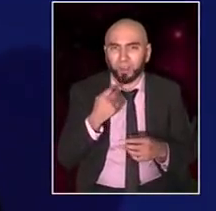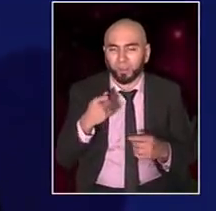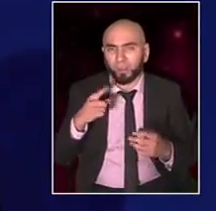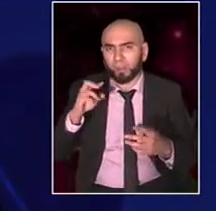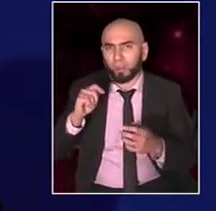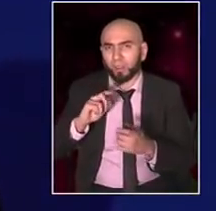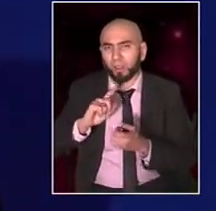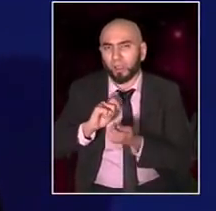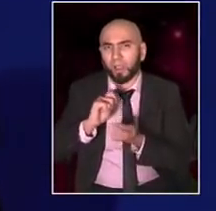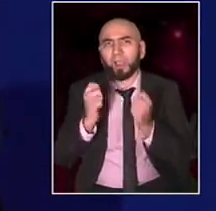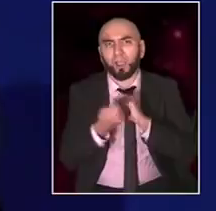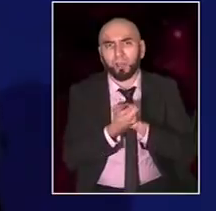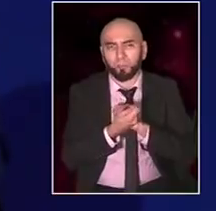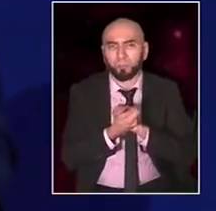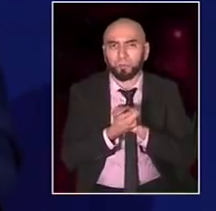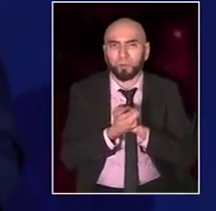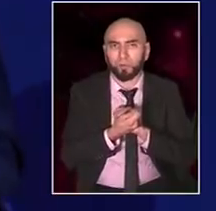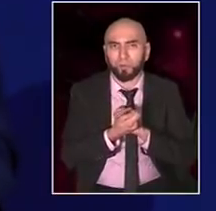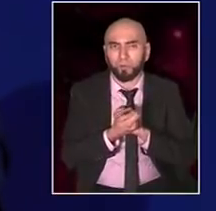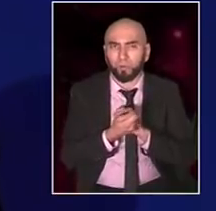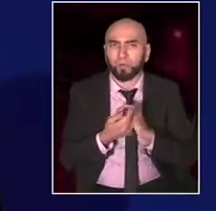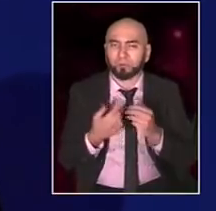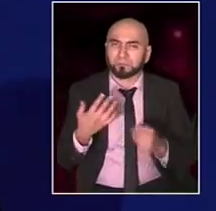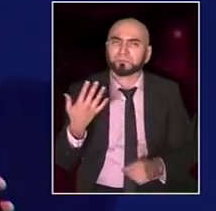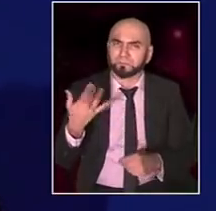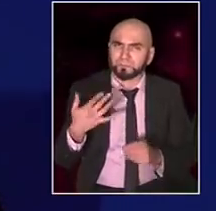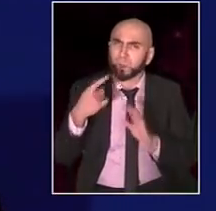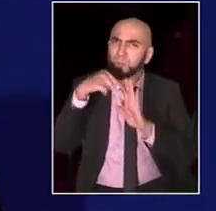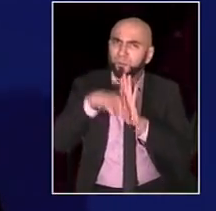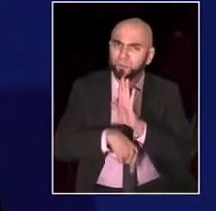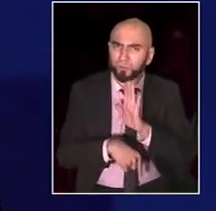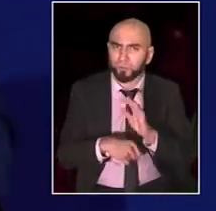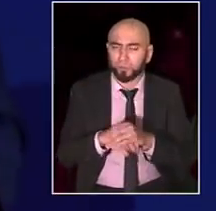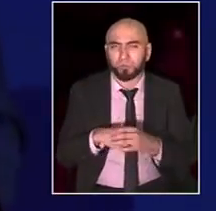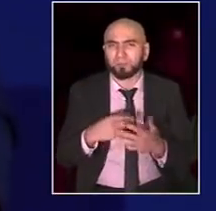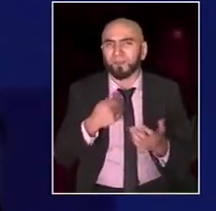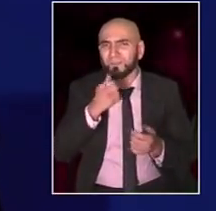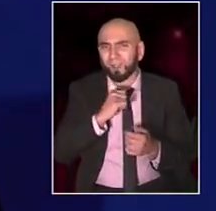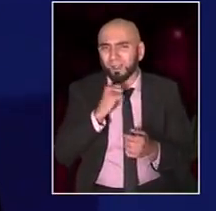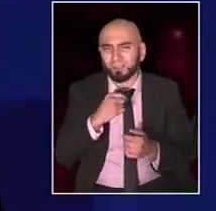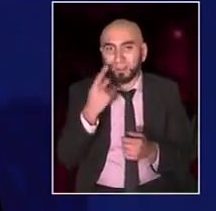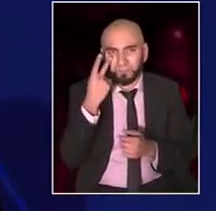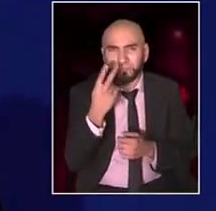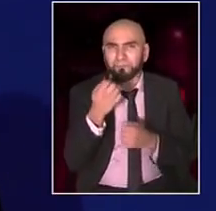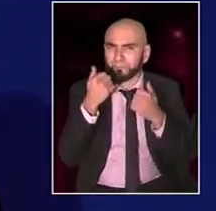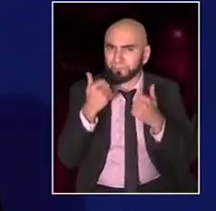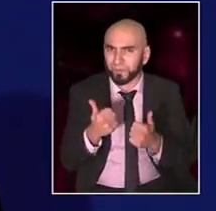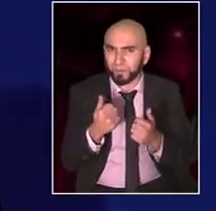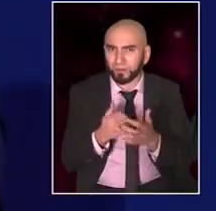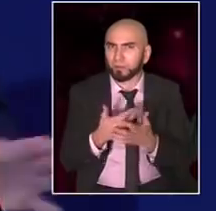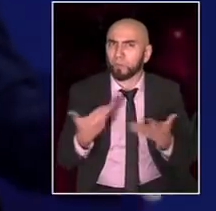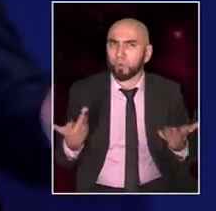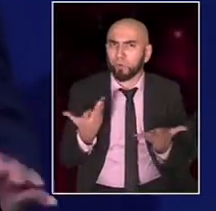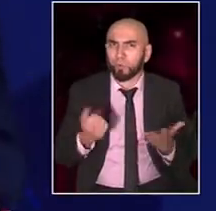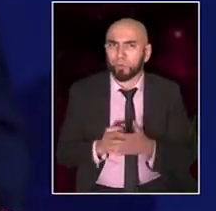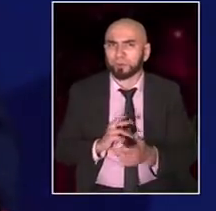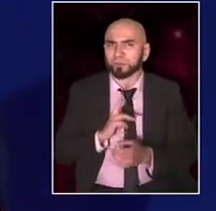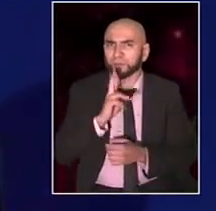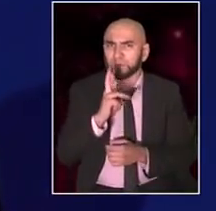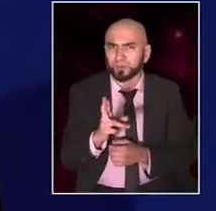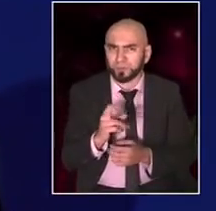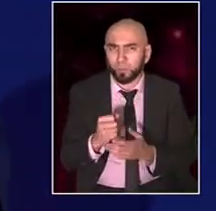una profundidad que tal vez no logramos tener la percepción, y que las respuestas solo pueden surgir de la